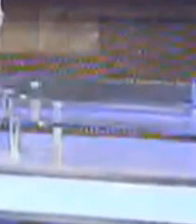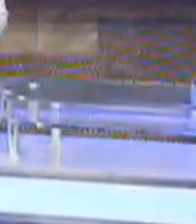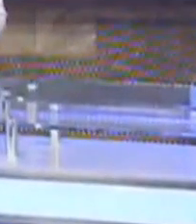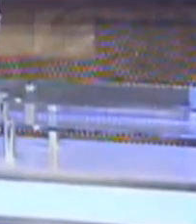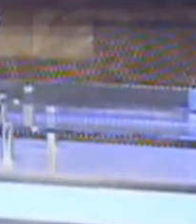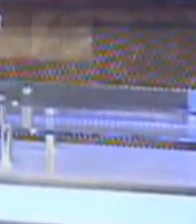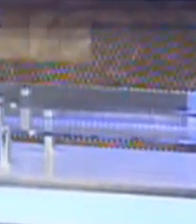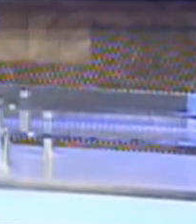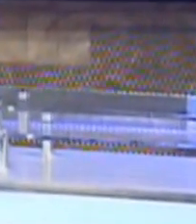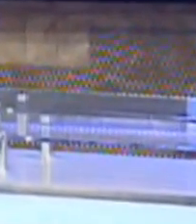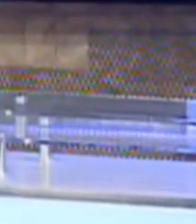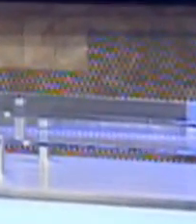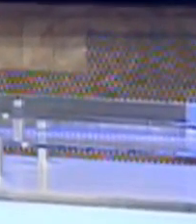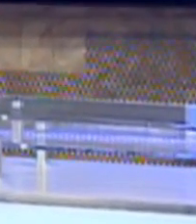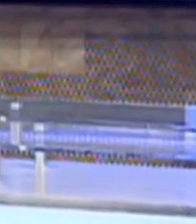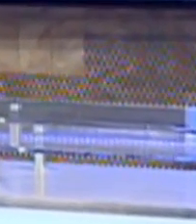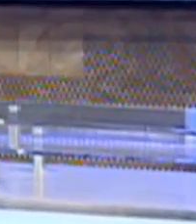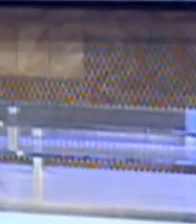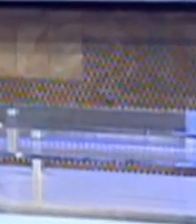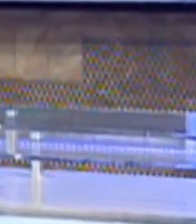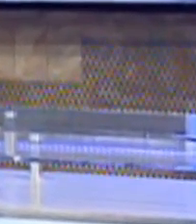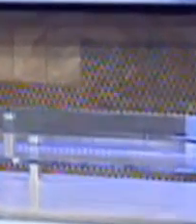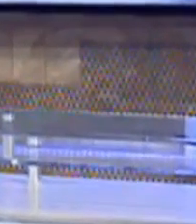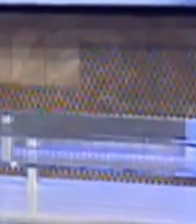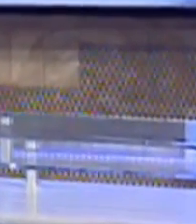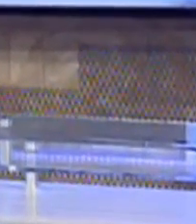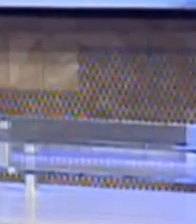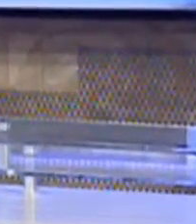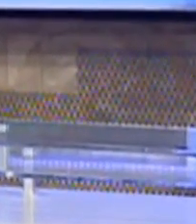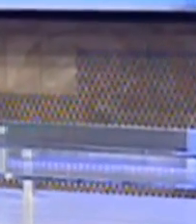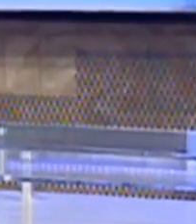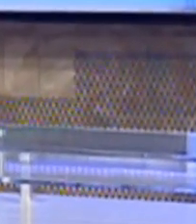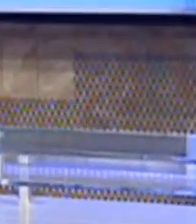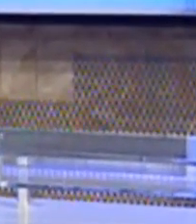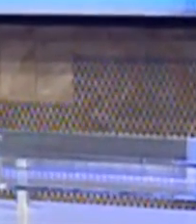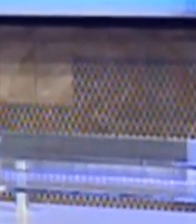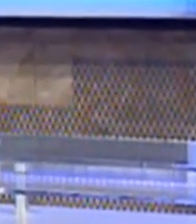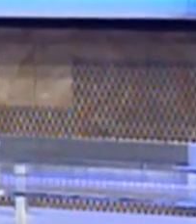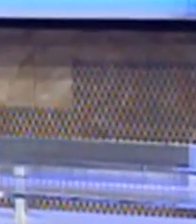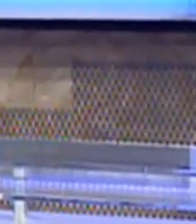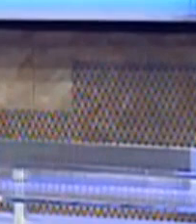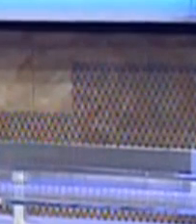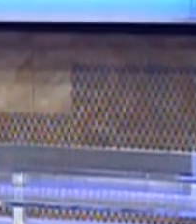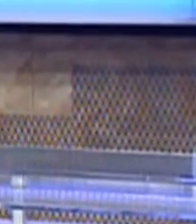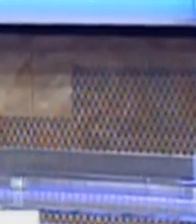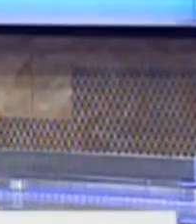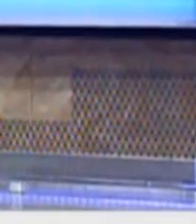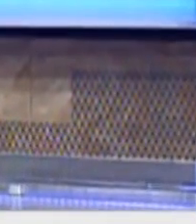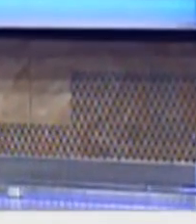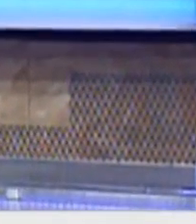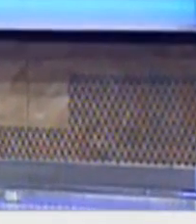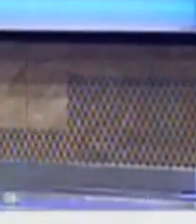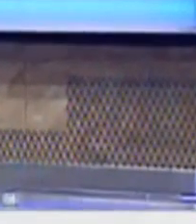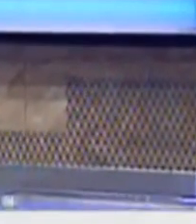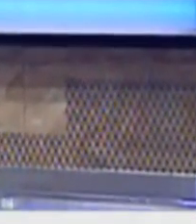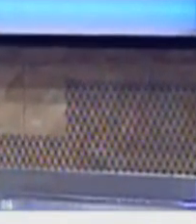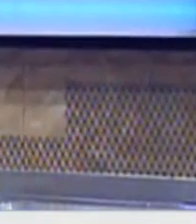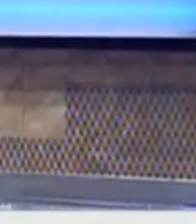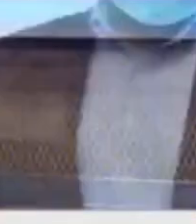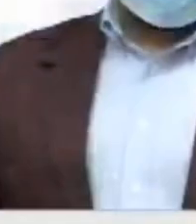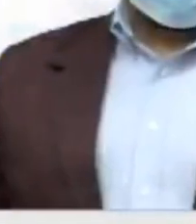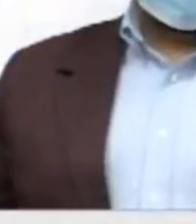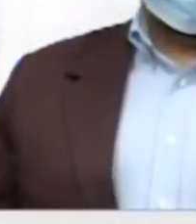estamos de vuelta y es para compartir con ustedes detalles de la visita del presidente de mexico a nuestro país